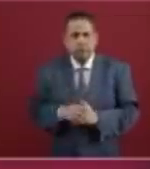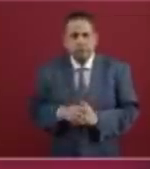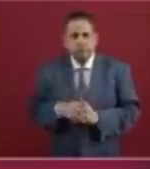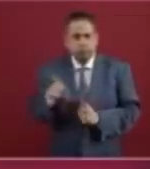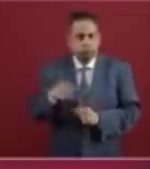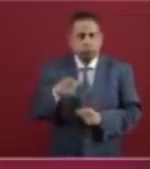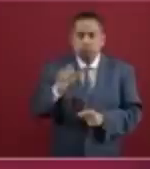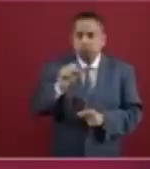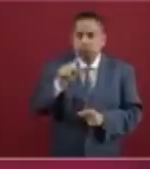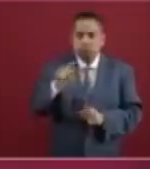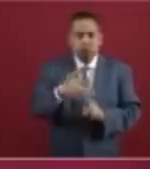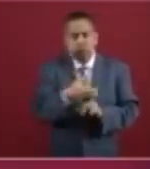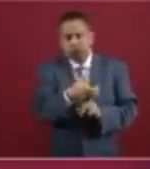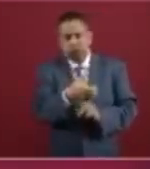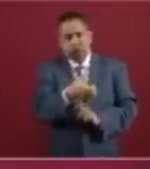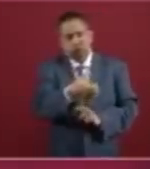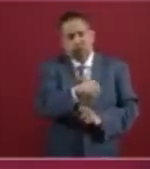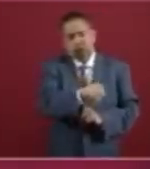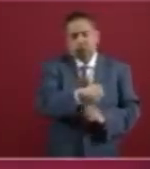apretar.